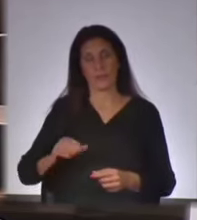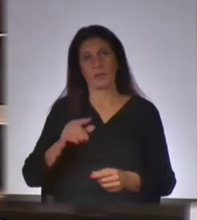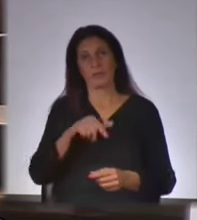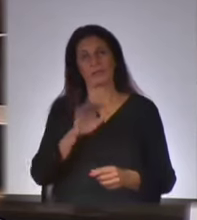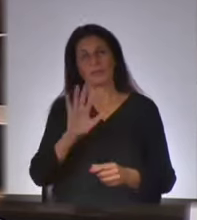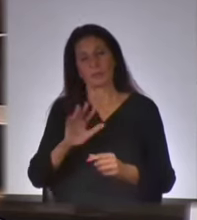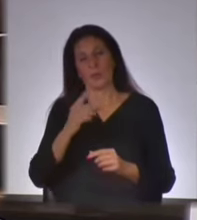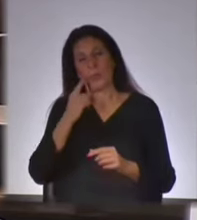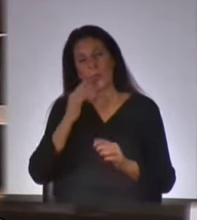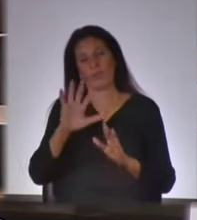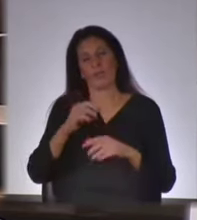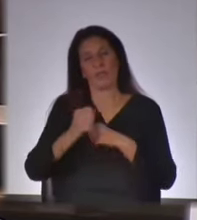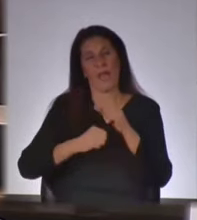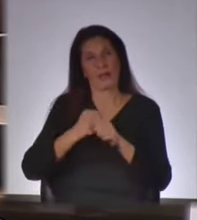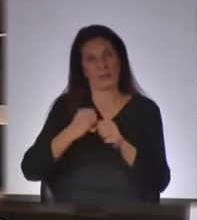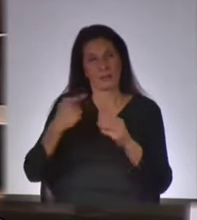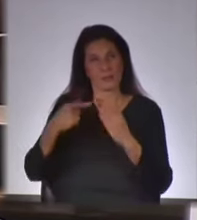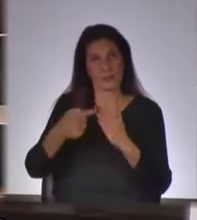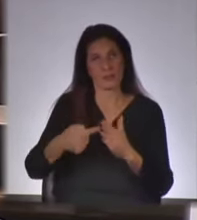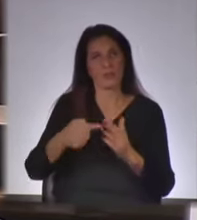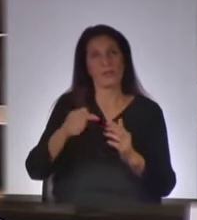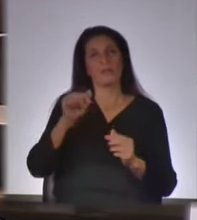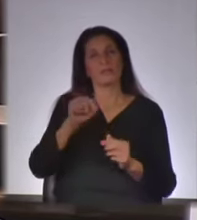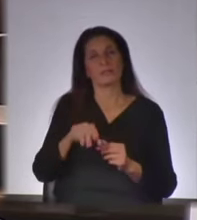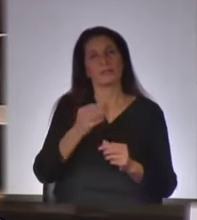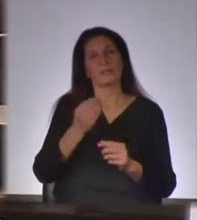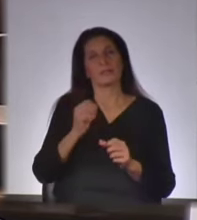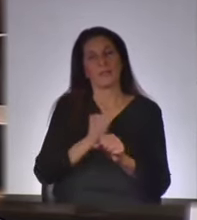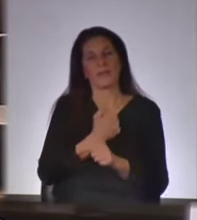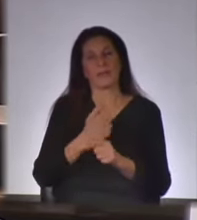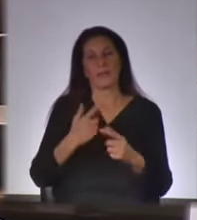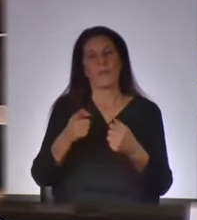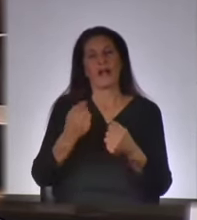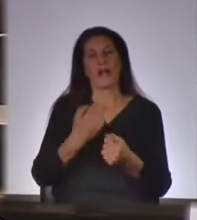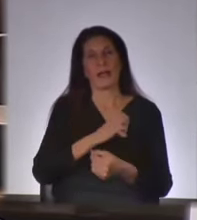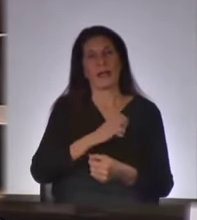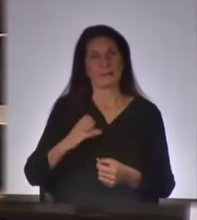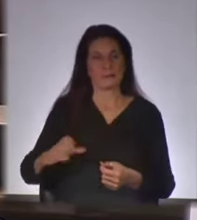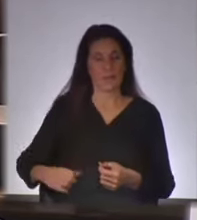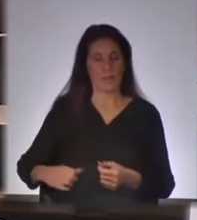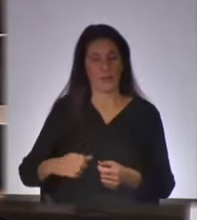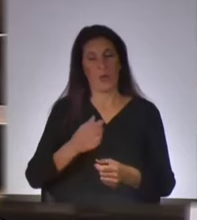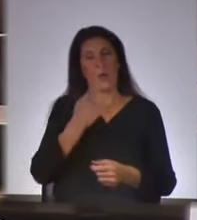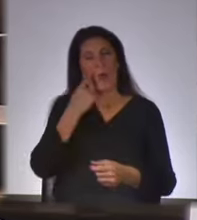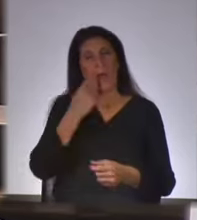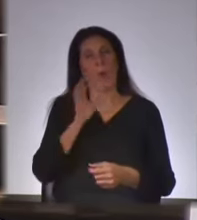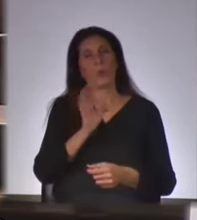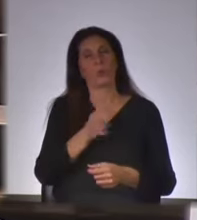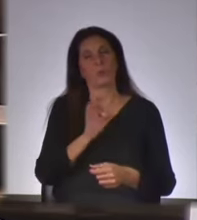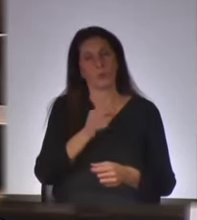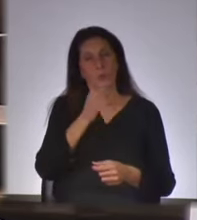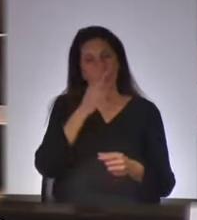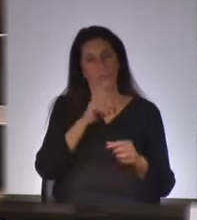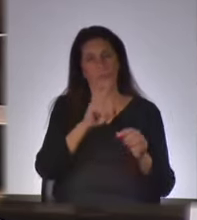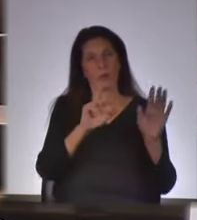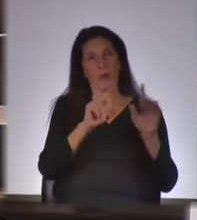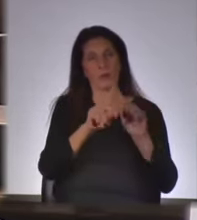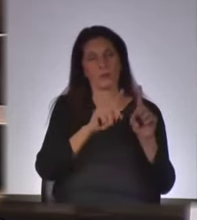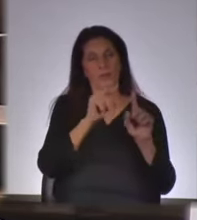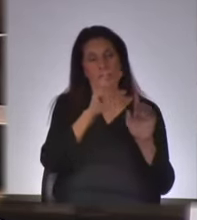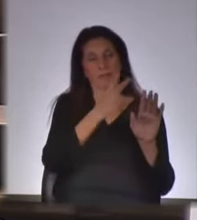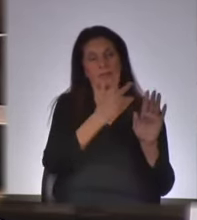dedicadas y amparo a los crímenes estatales desde octubre de 2011 la ley 18 1831